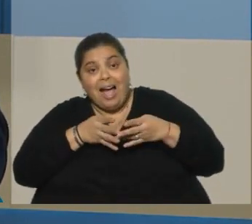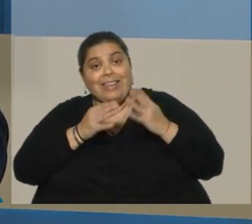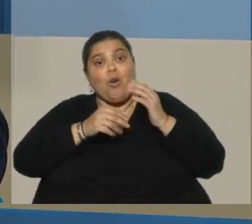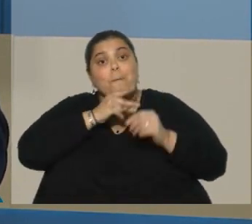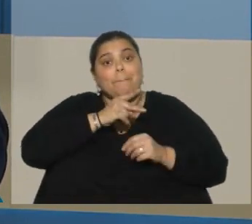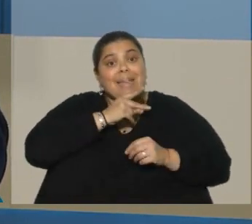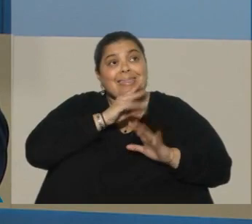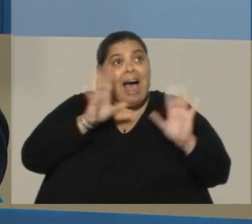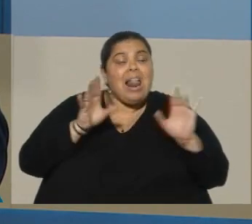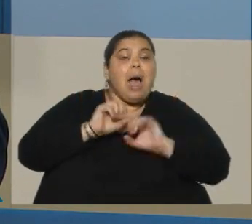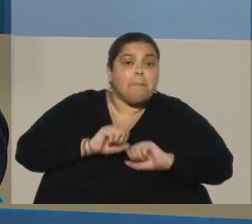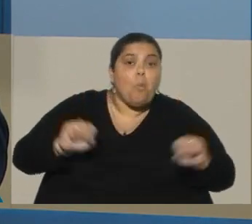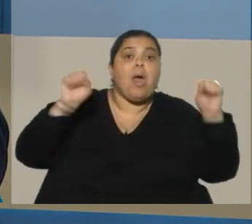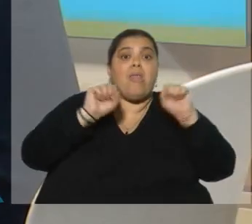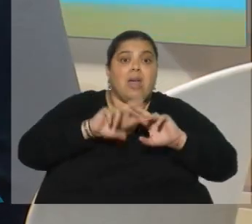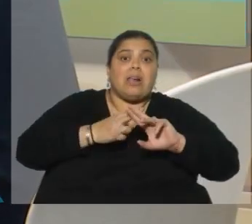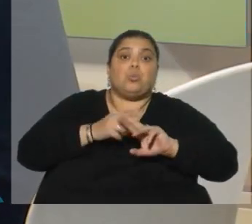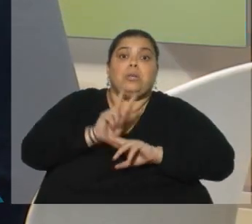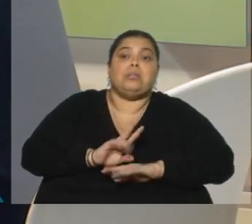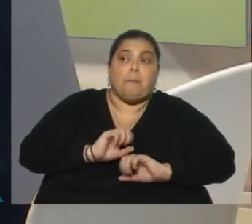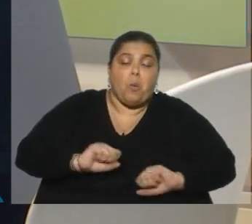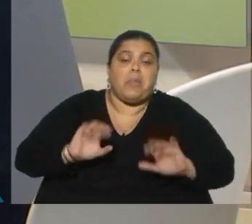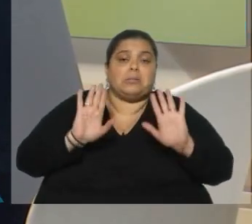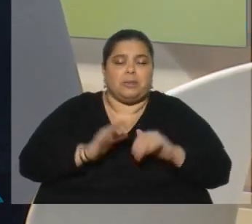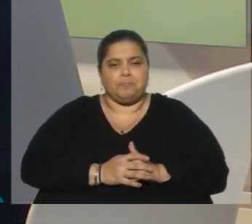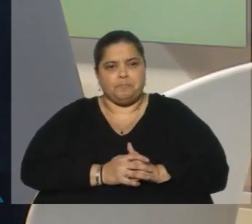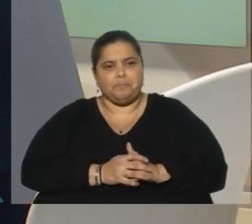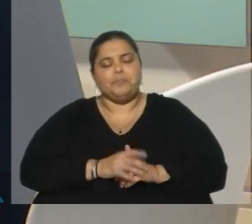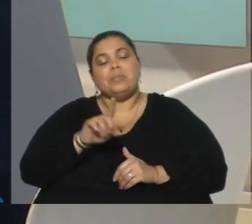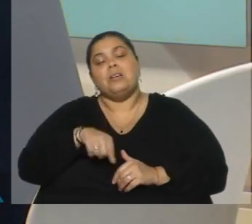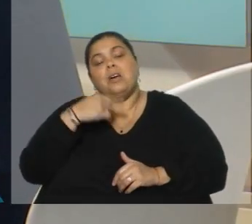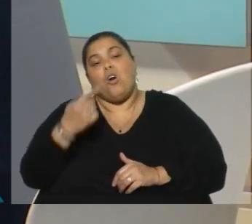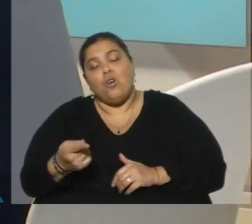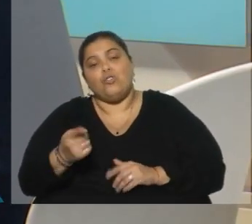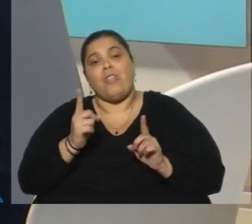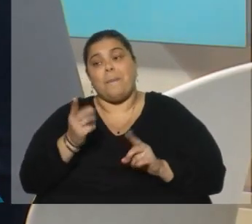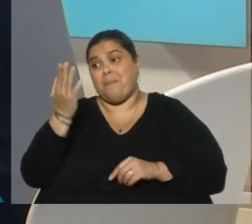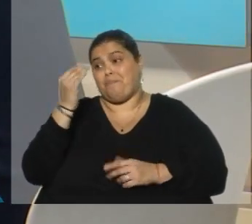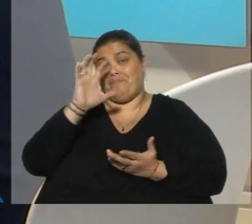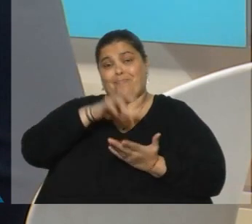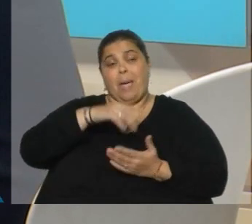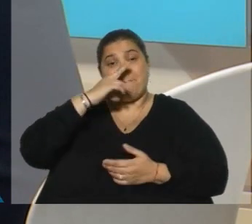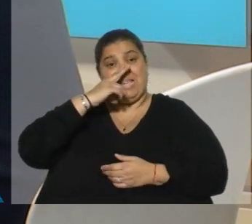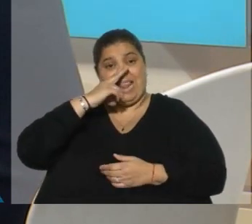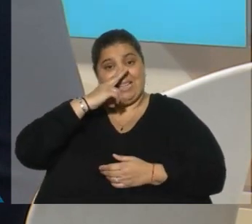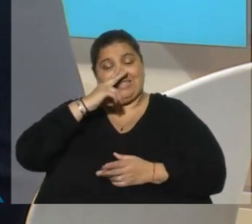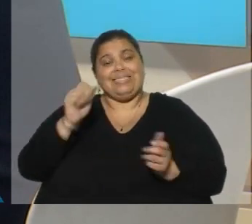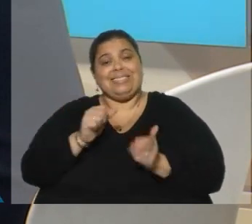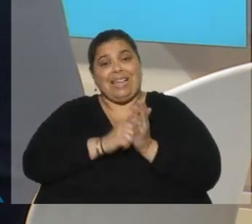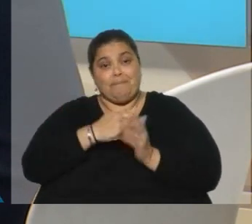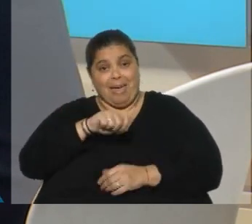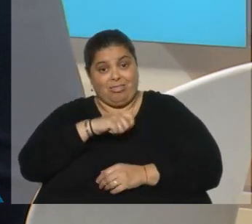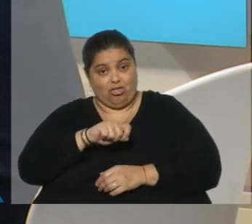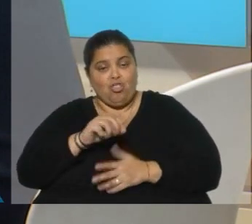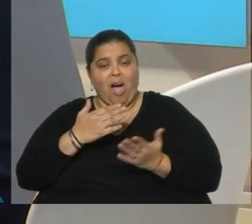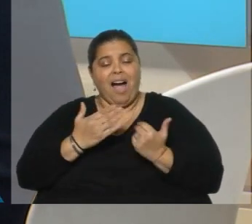posible que pueda ser reutilizable. El otro día, en la planta de cemento ahí de Minas, el director Richard Charamelo habló